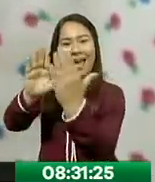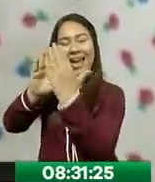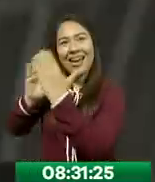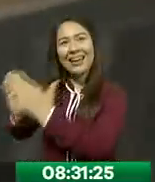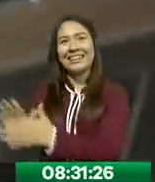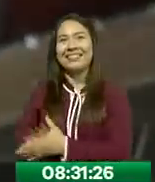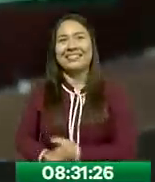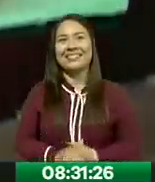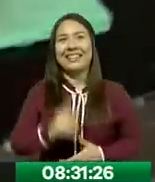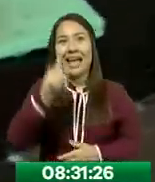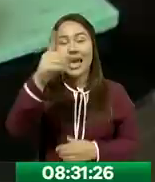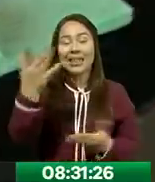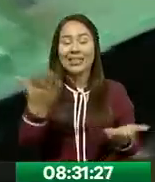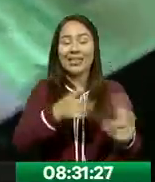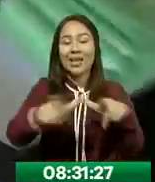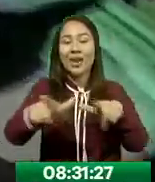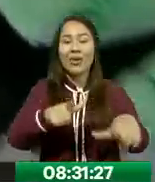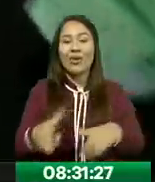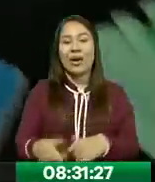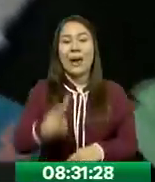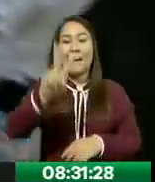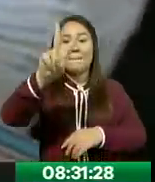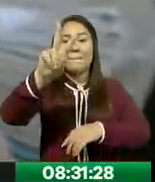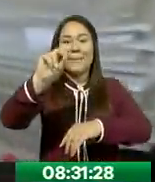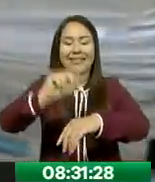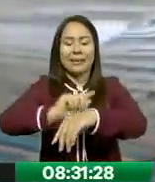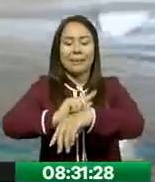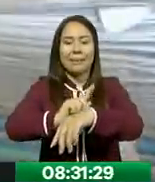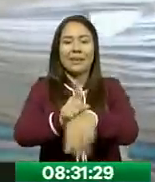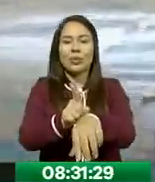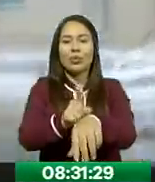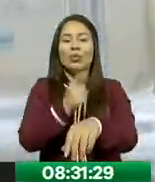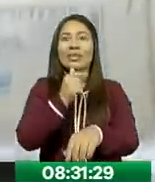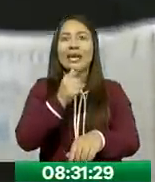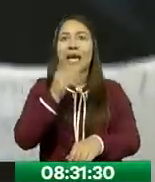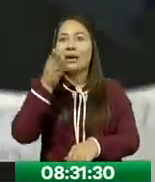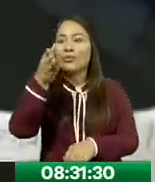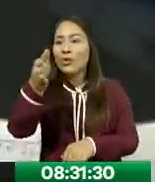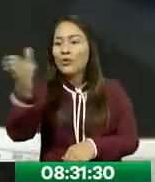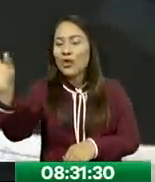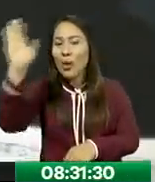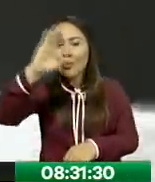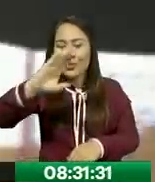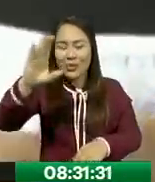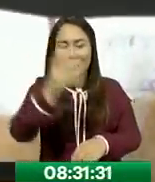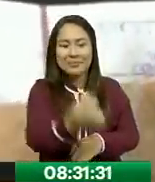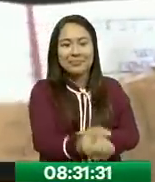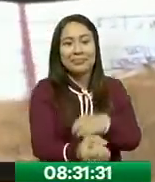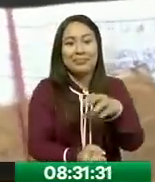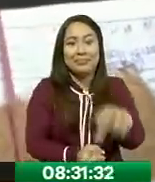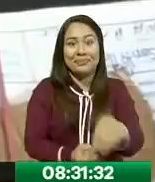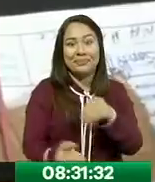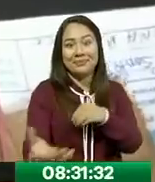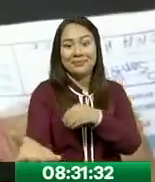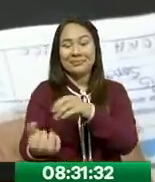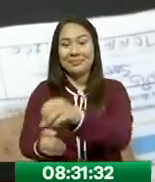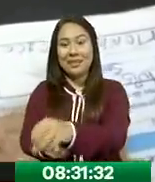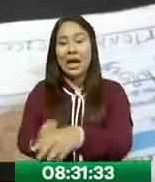más dinero. Se tomaron aproximadamente 20 minutos revisando el local en busca de más efectivo. Solo